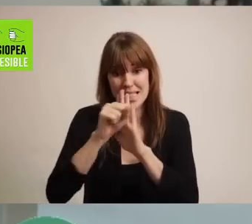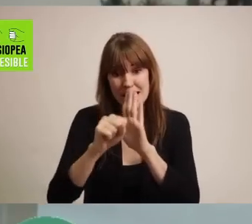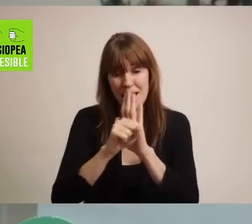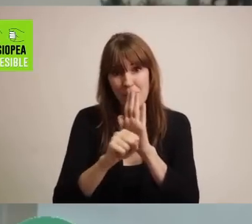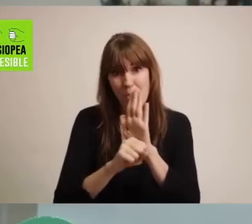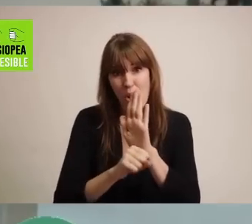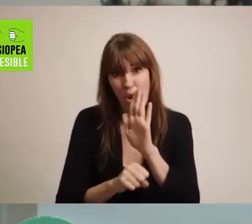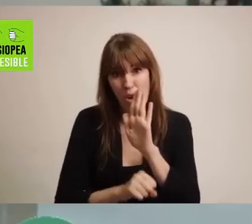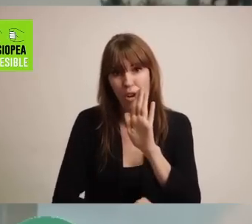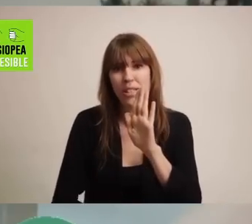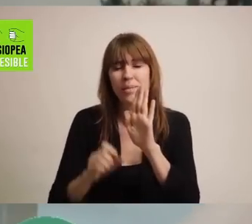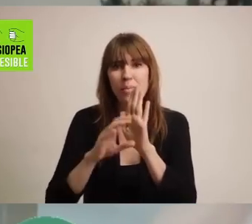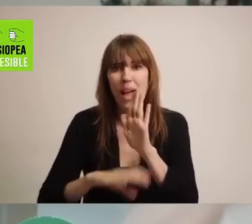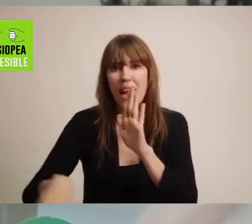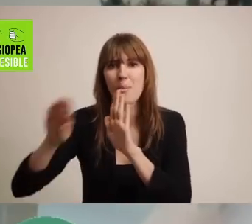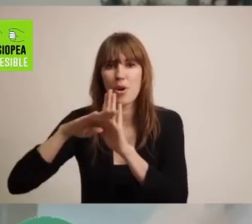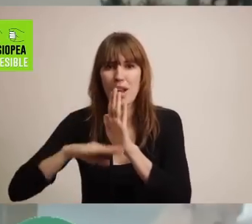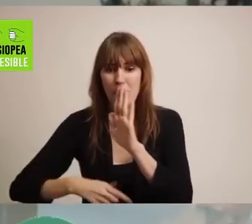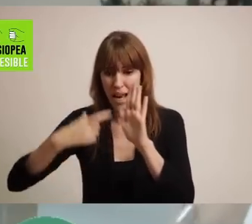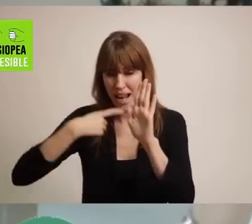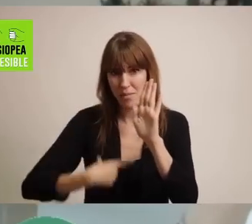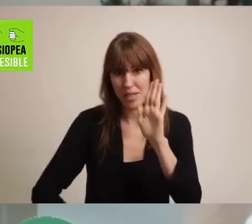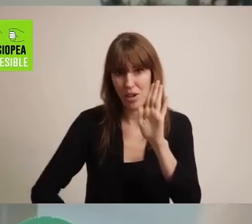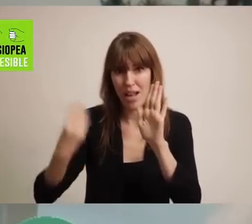a la persona para volver a establecerla en una,